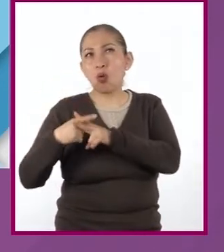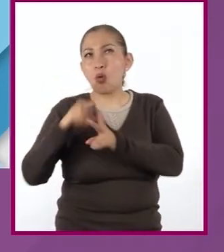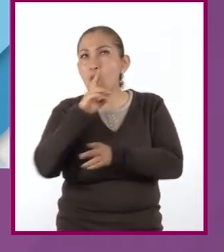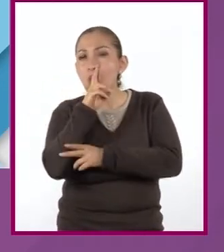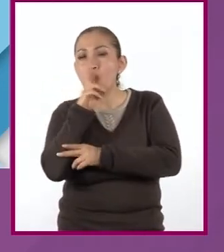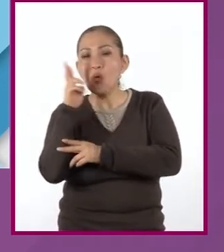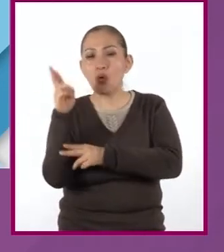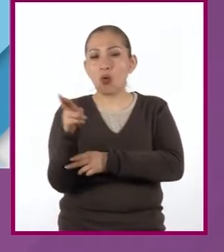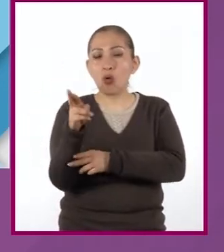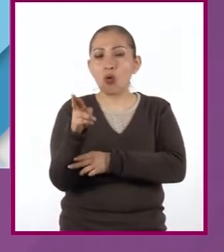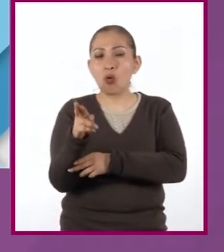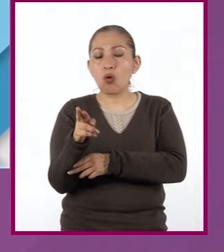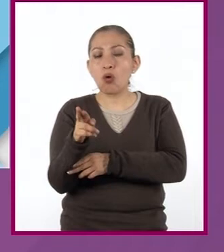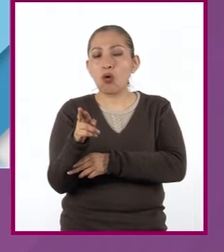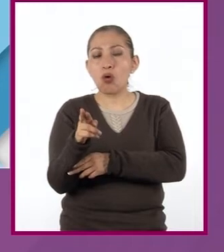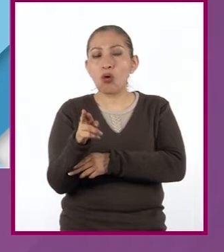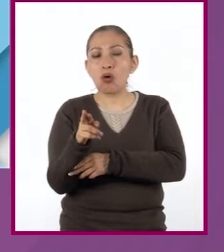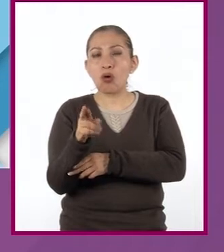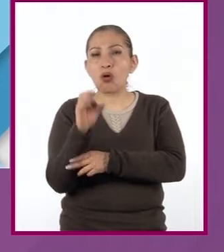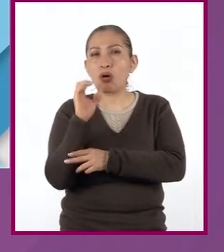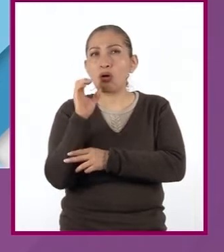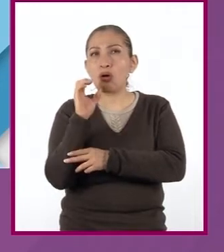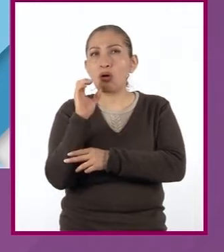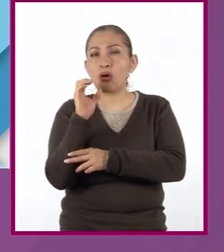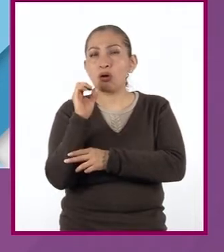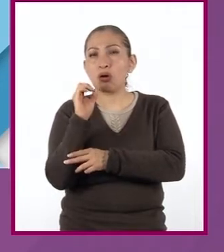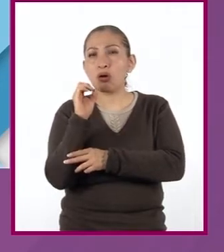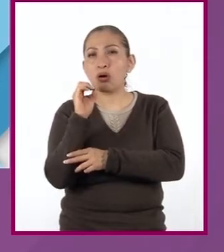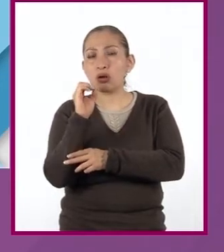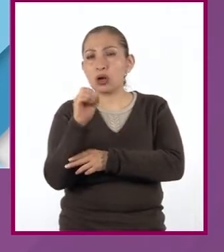como resultado